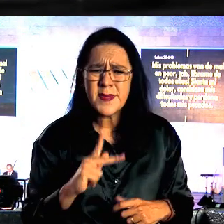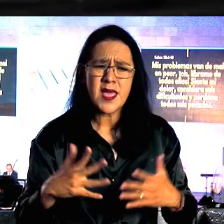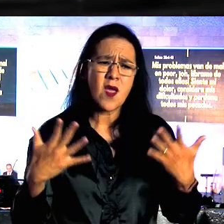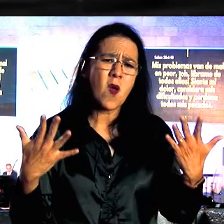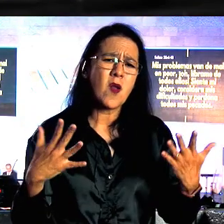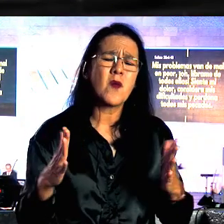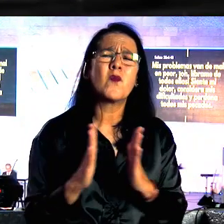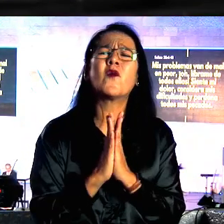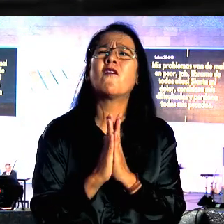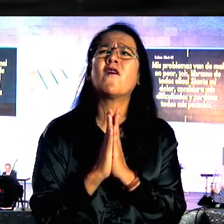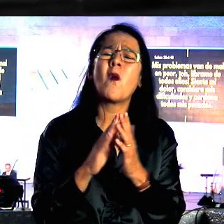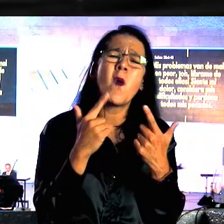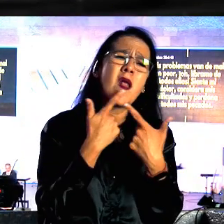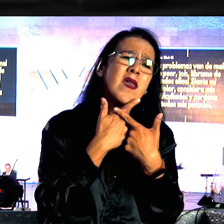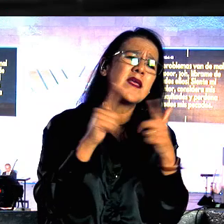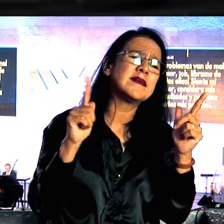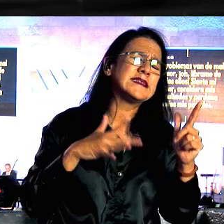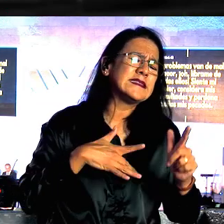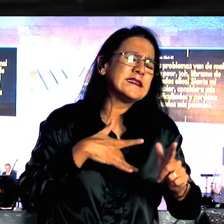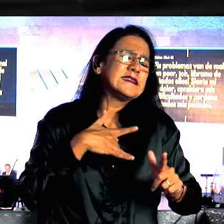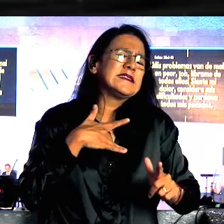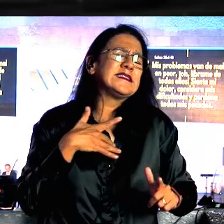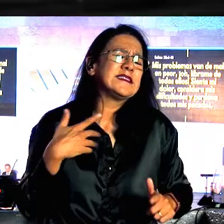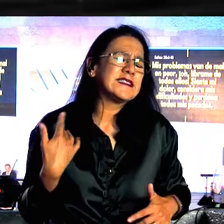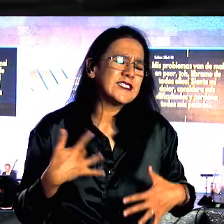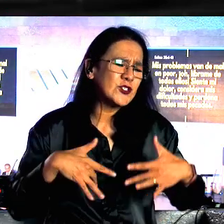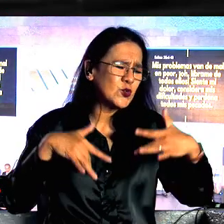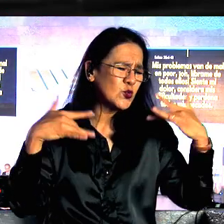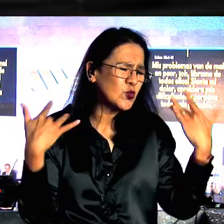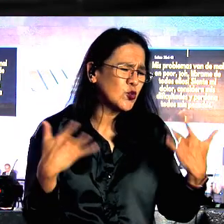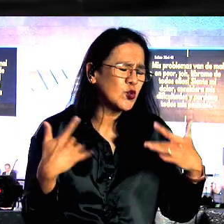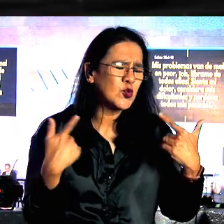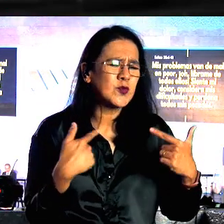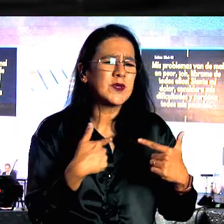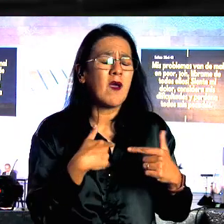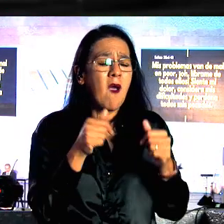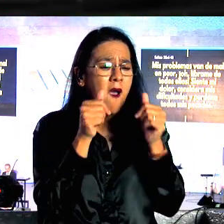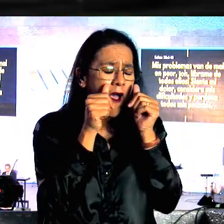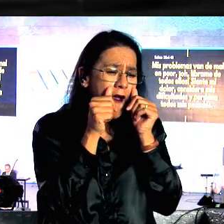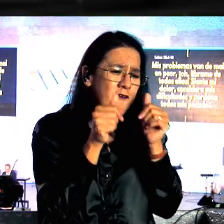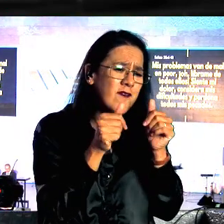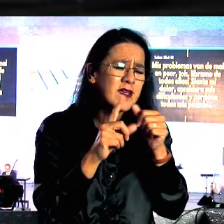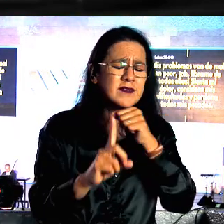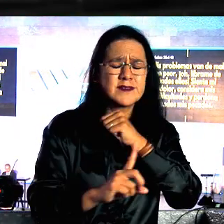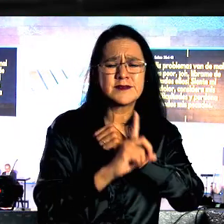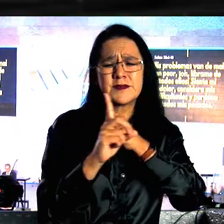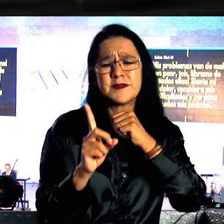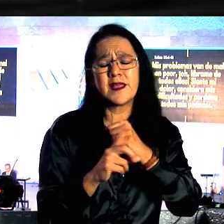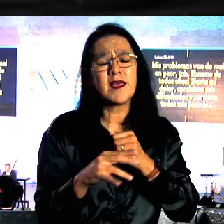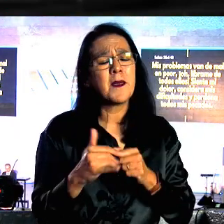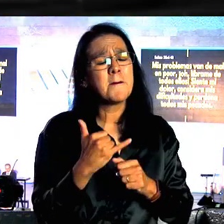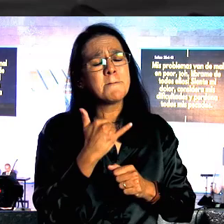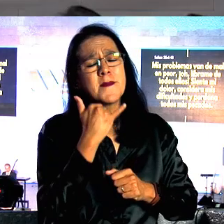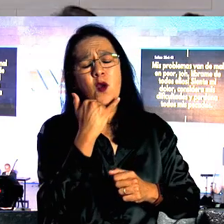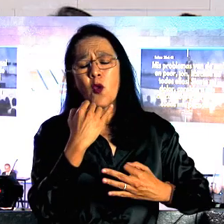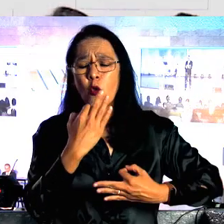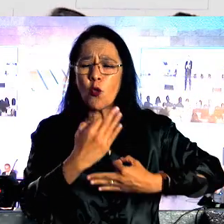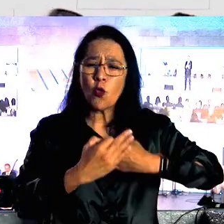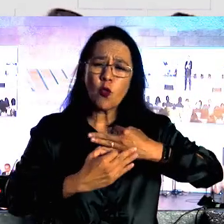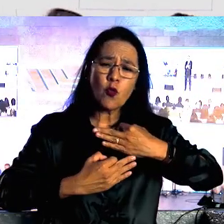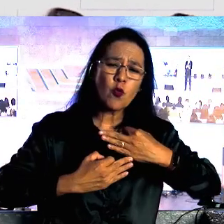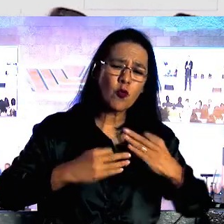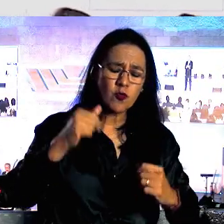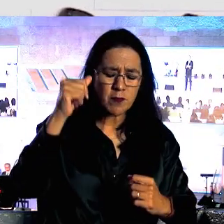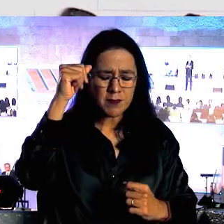de todos ellos siente mi dolor considera mis dificultades y perdona todos mis pecados